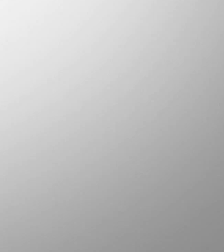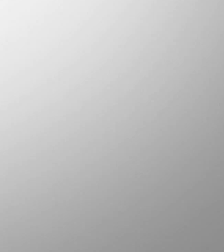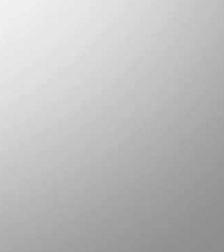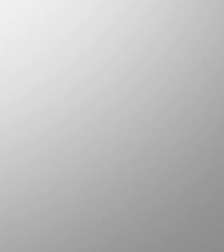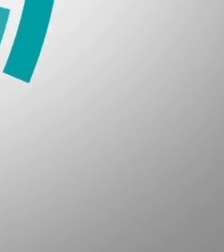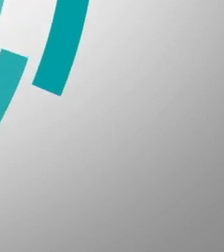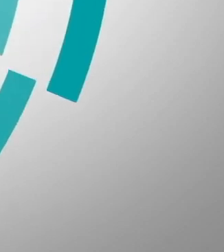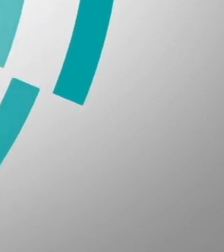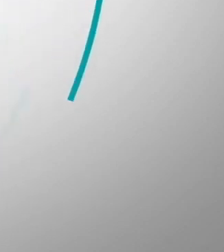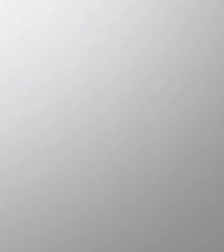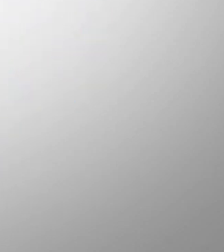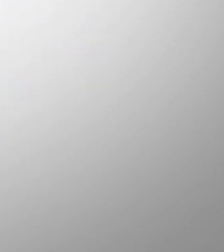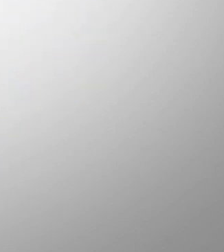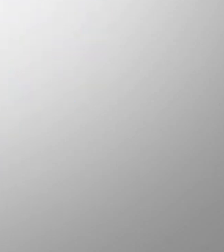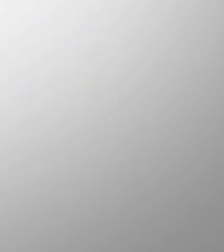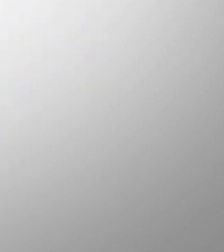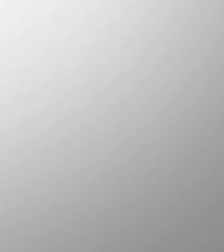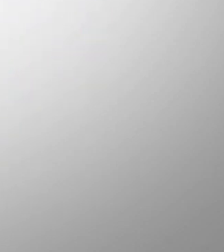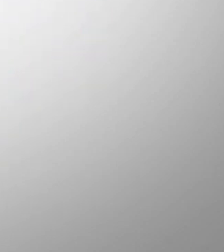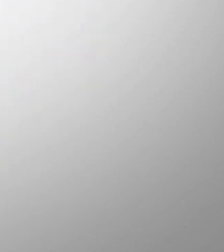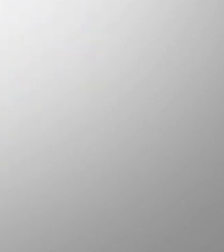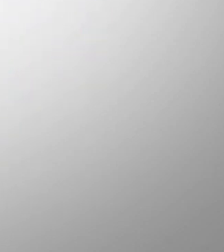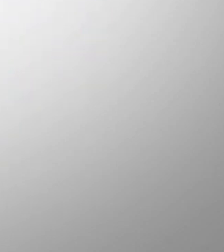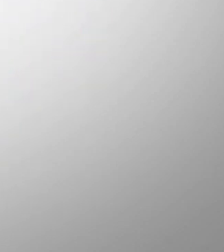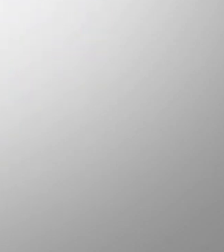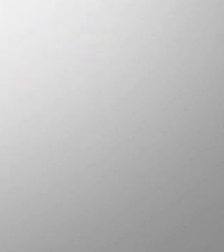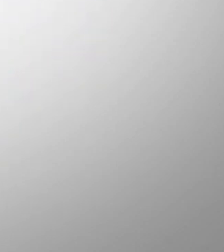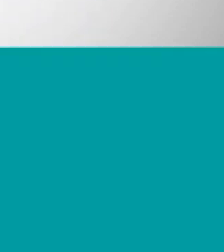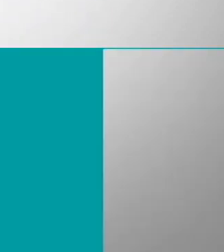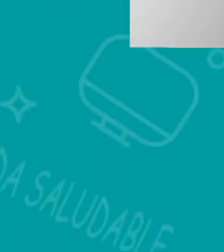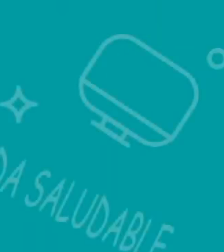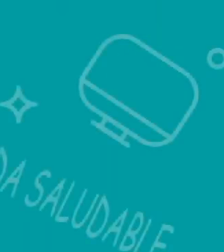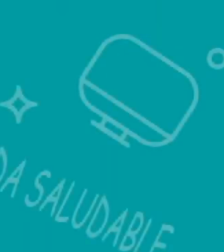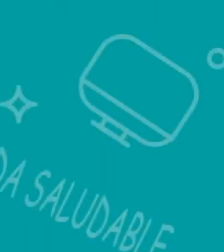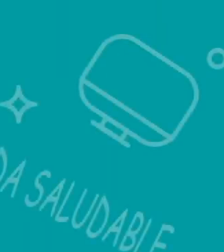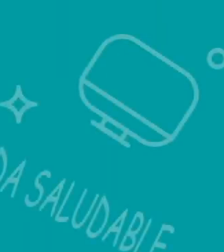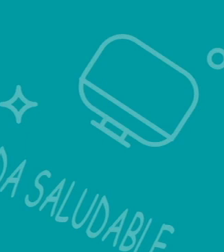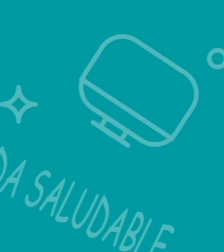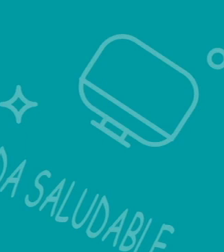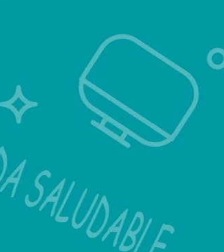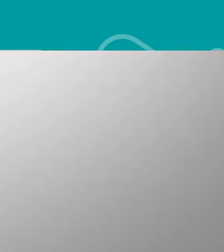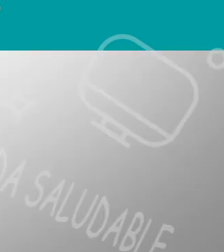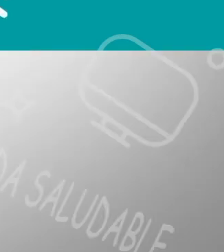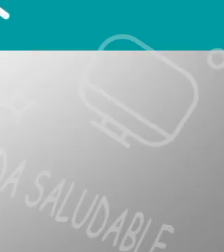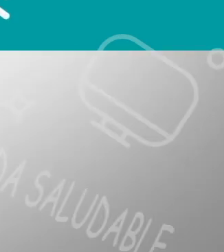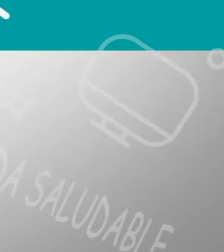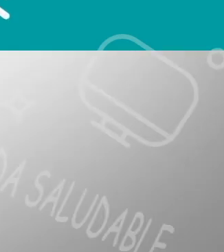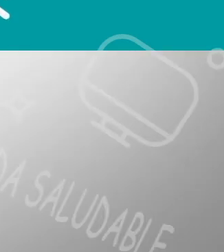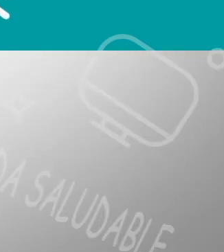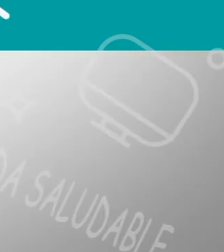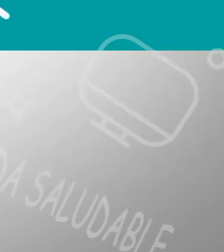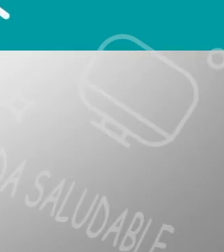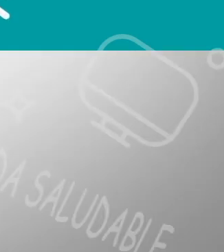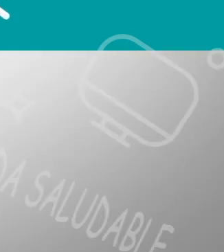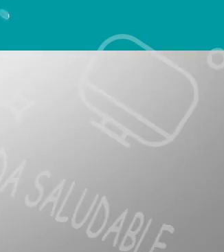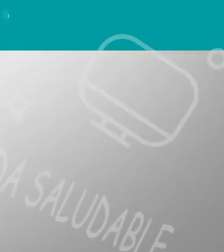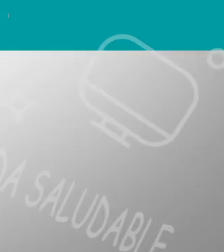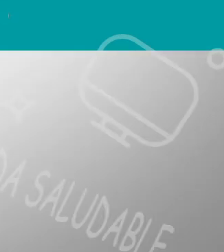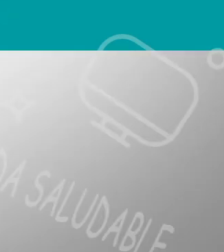Thank you.